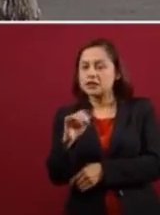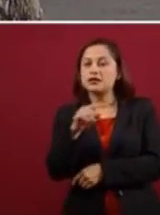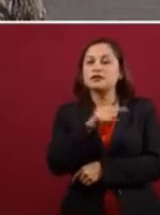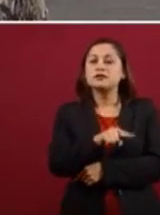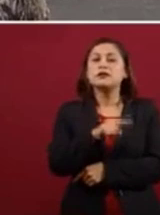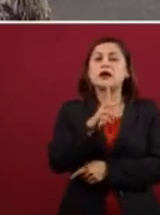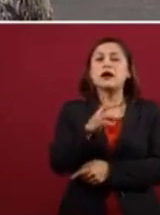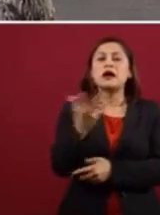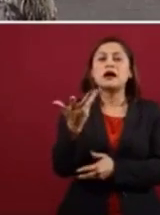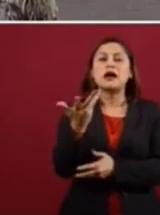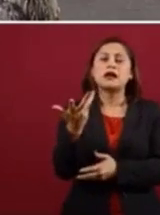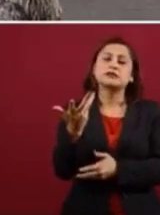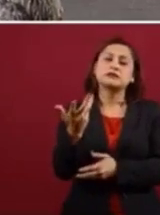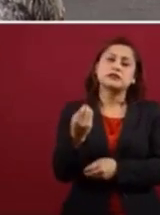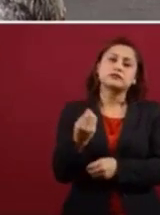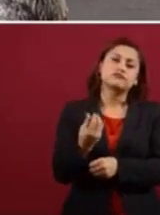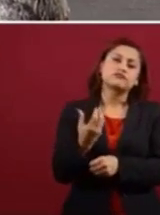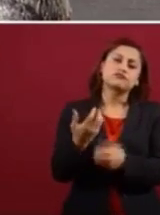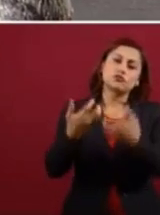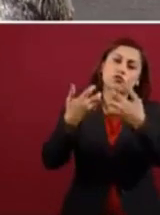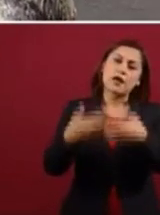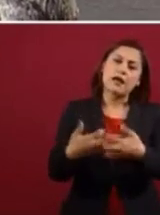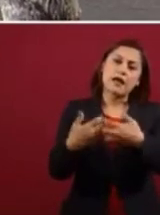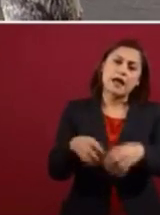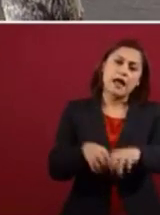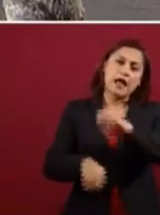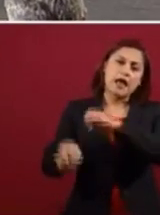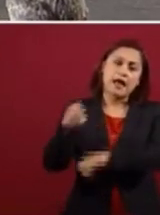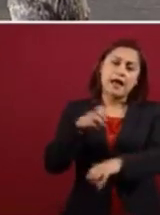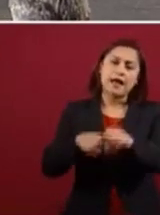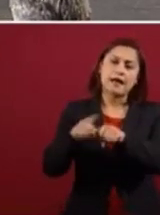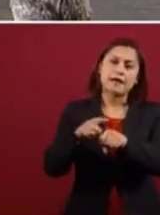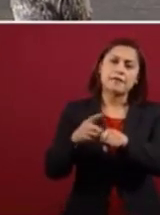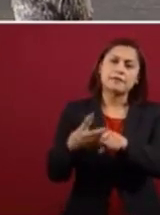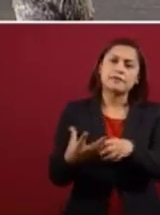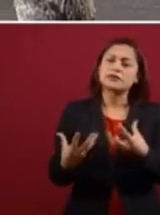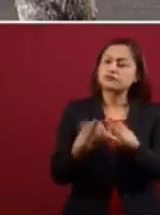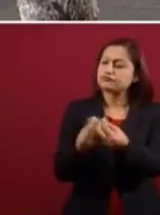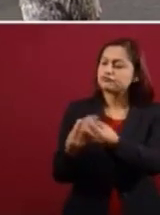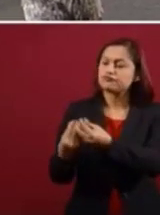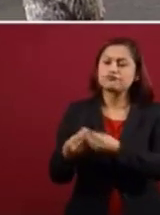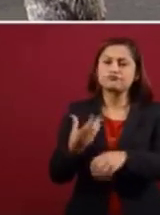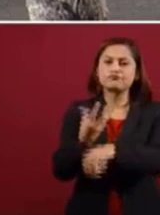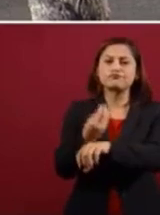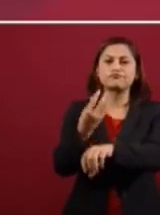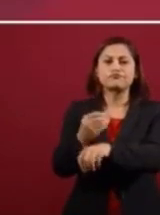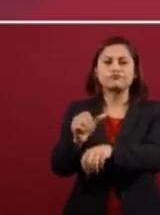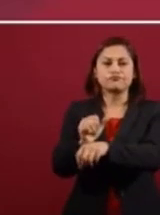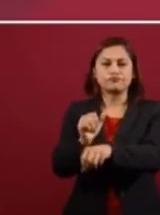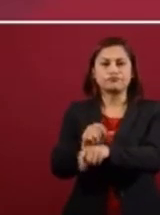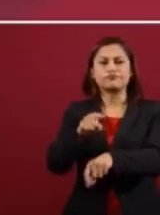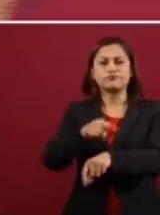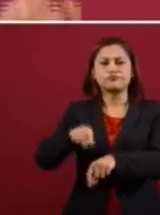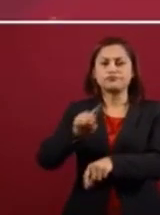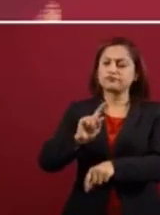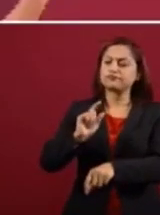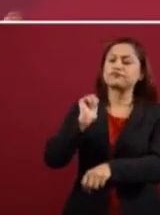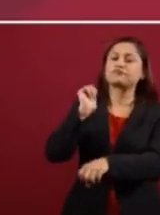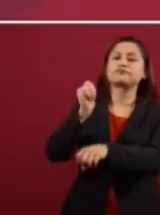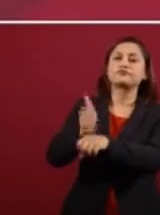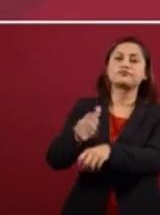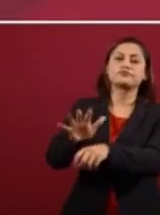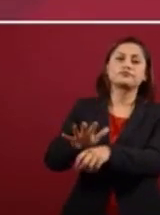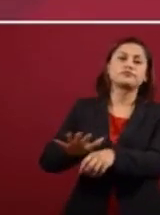empresa automotriz es un estado de la república se les consigue el terreno que les dan